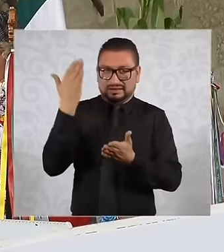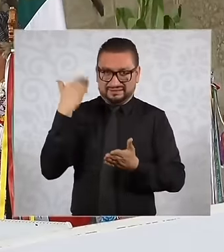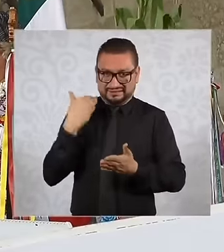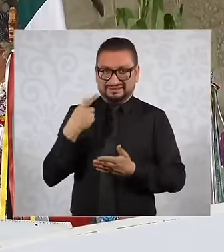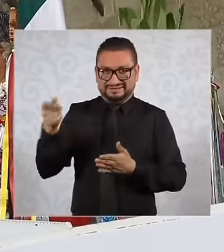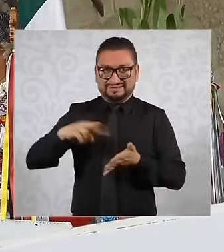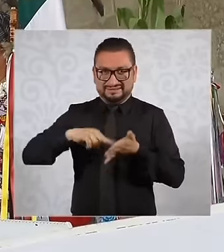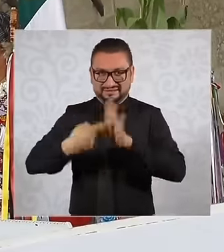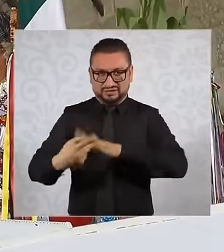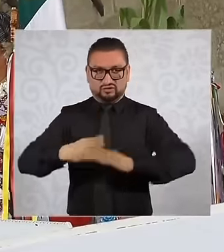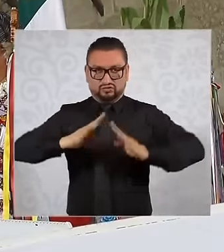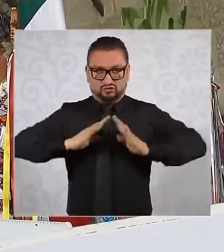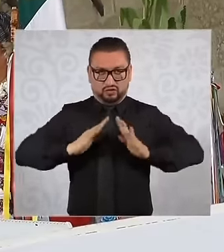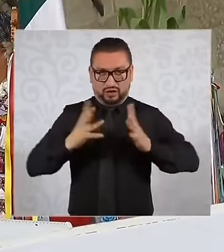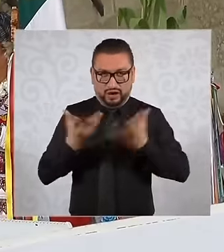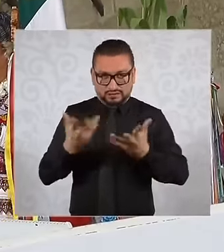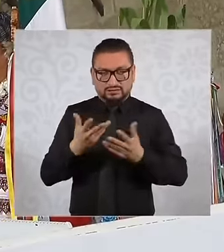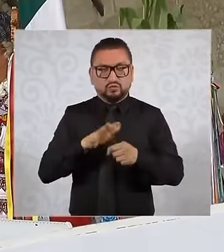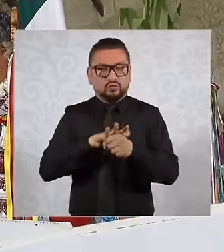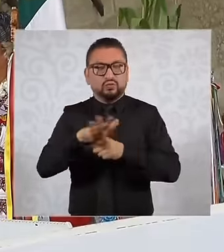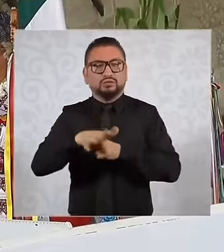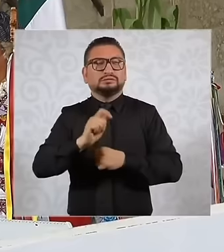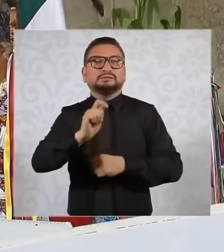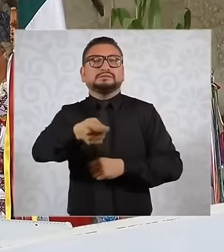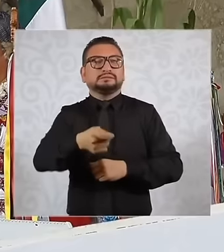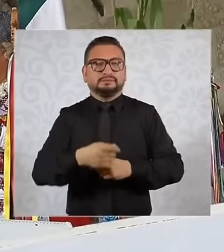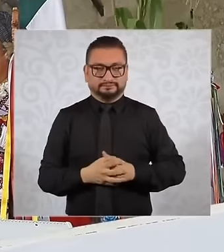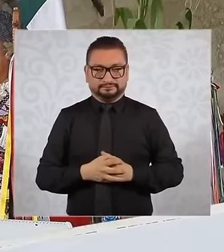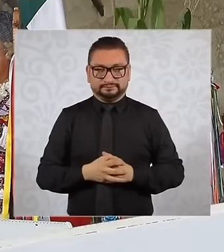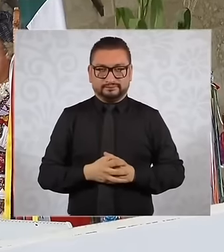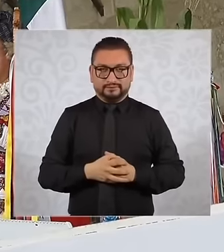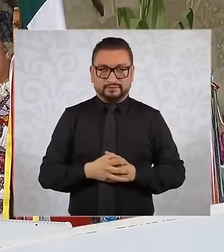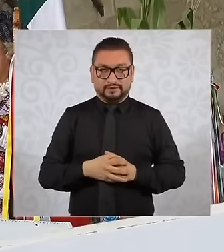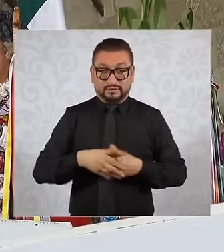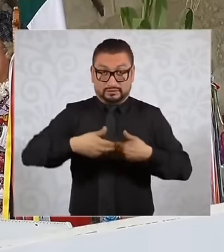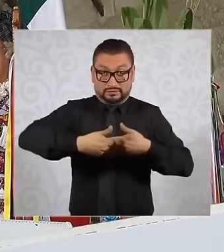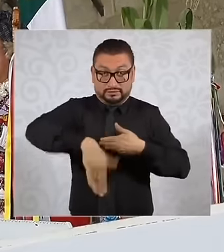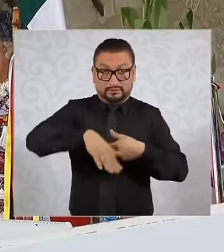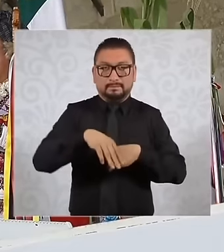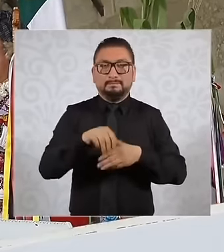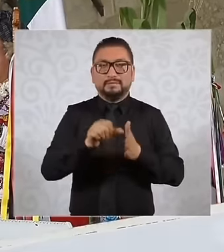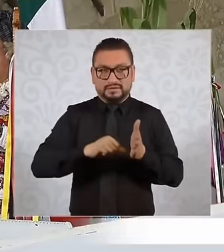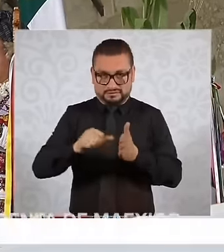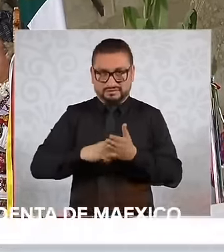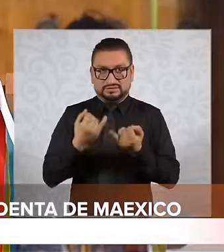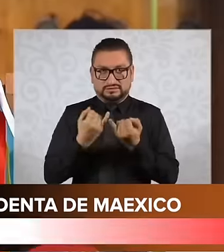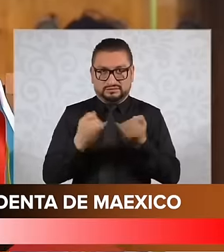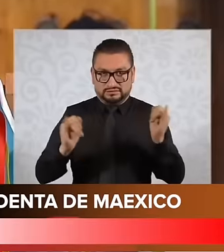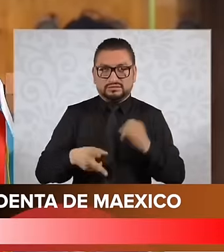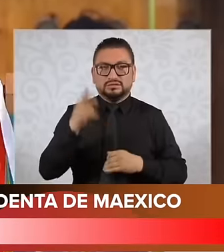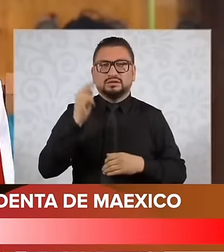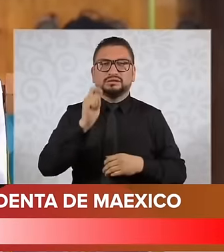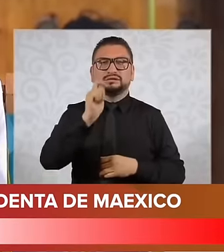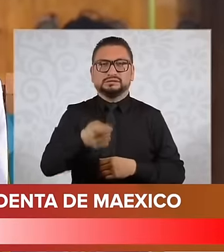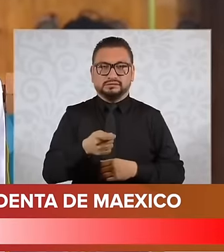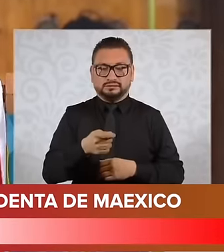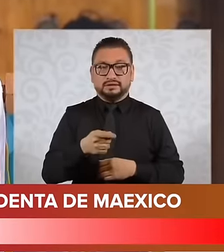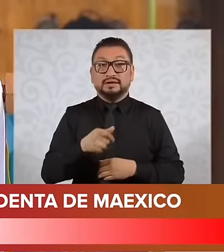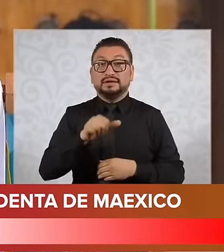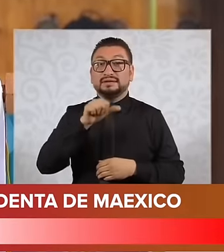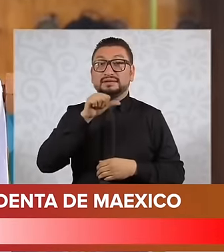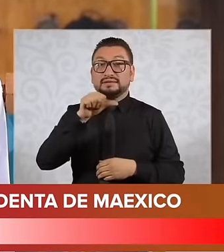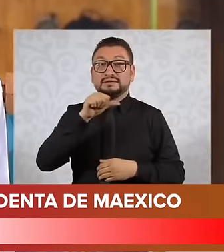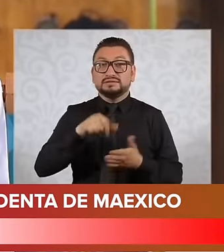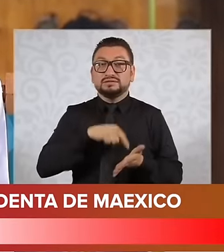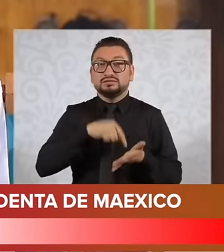ingenieros militares. Fíjense nada más. Los siguientes meses vamos a inaugurar 16 unidades